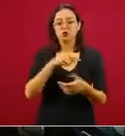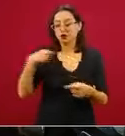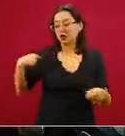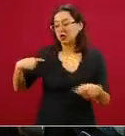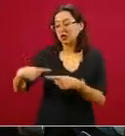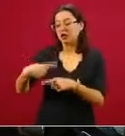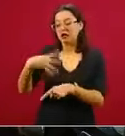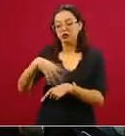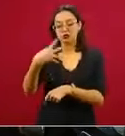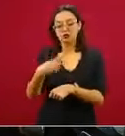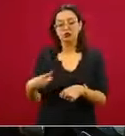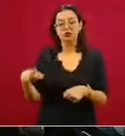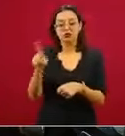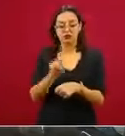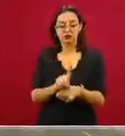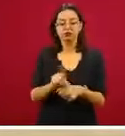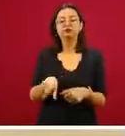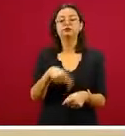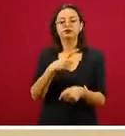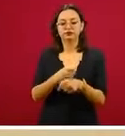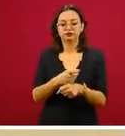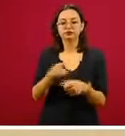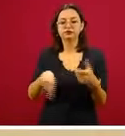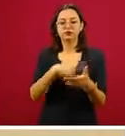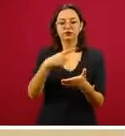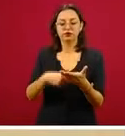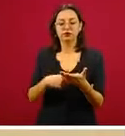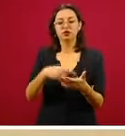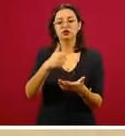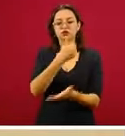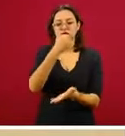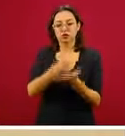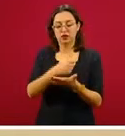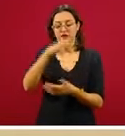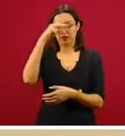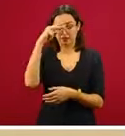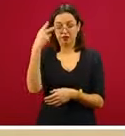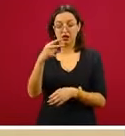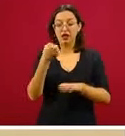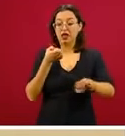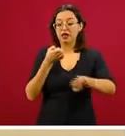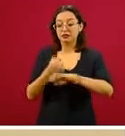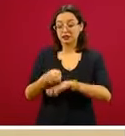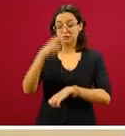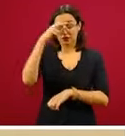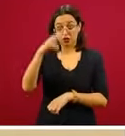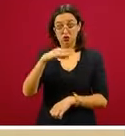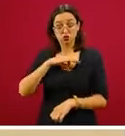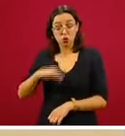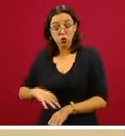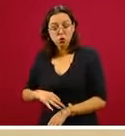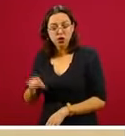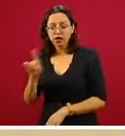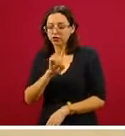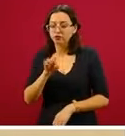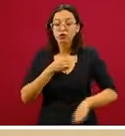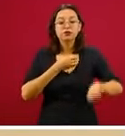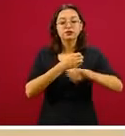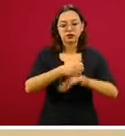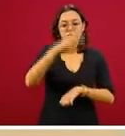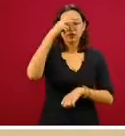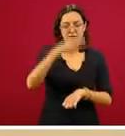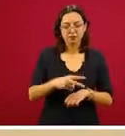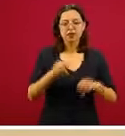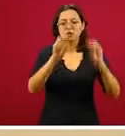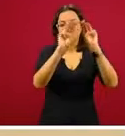recientes, y vemos la Ciudad de México, el Estado de México, que es el Valle, no es el Valle de Toluca, es el Valle de México, seguidos de